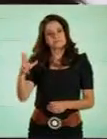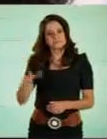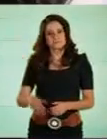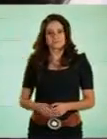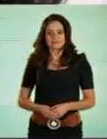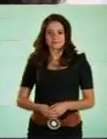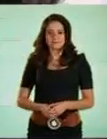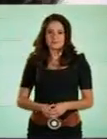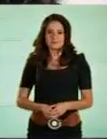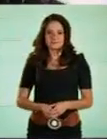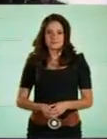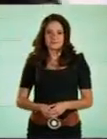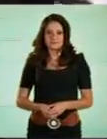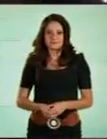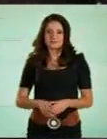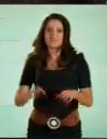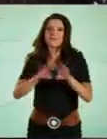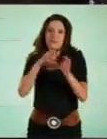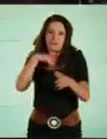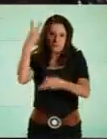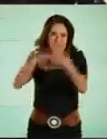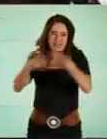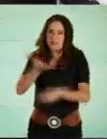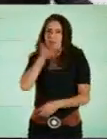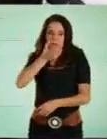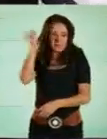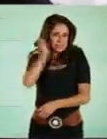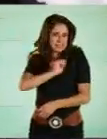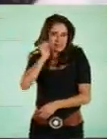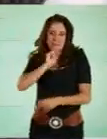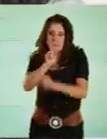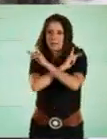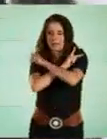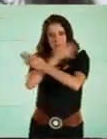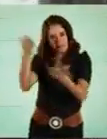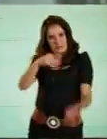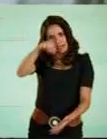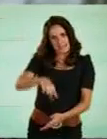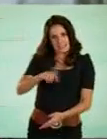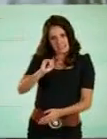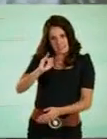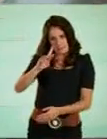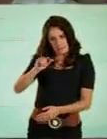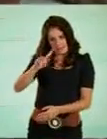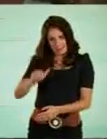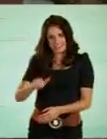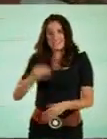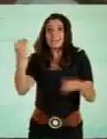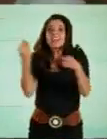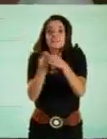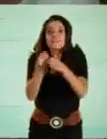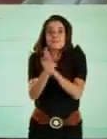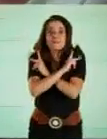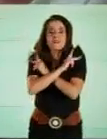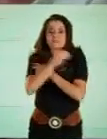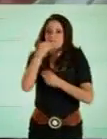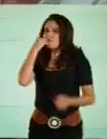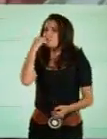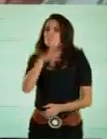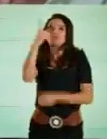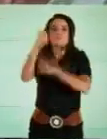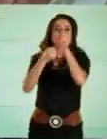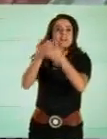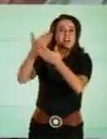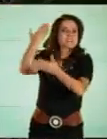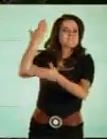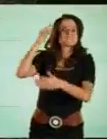Hola. ¿Cómo no íbamos a venir? Si es una tradición venir en verano aquí, Patla. El curso va a estar buenísimo, mejor que